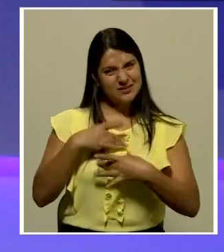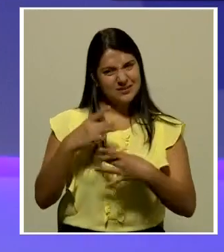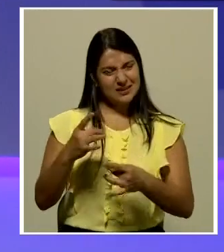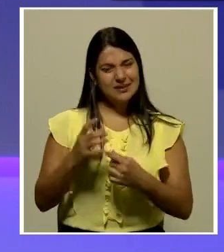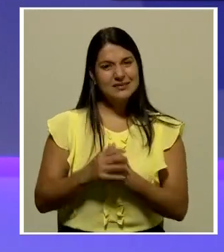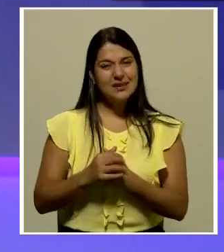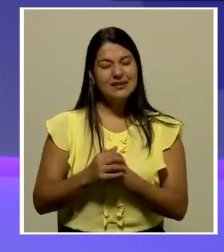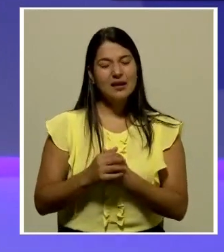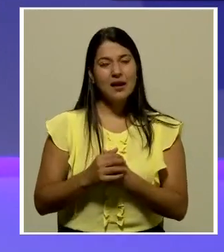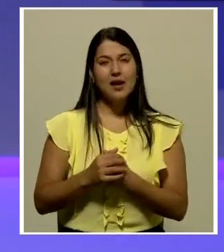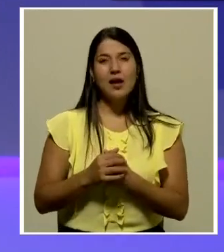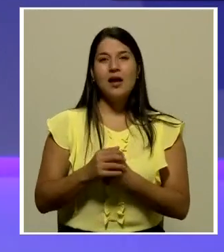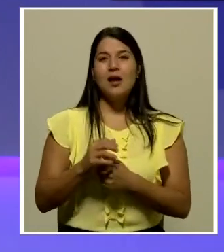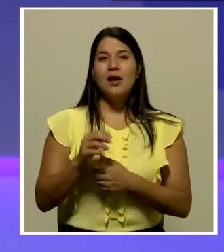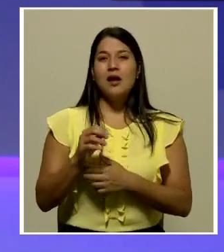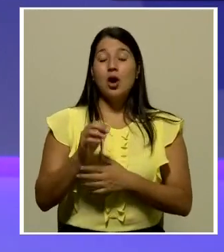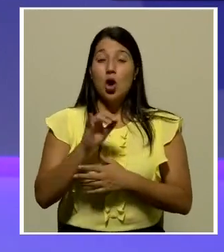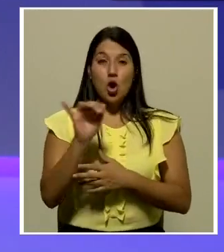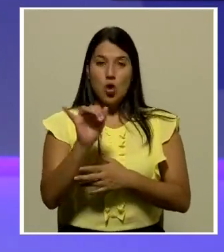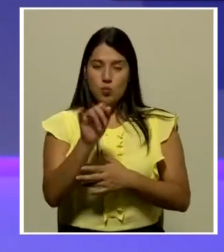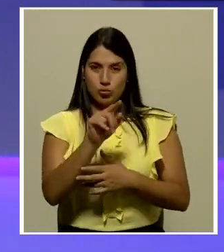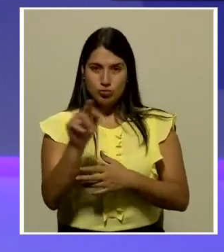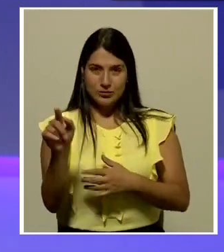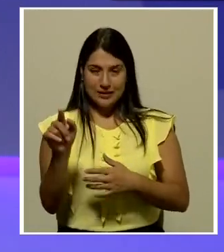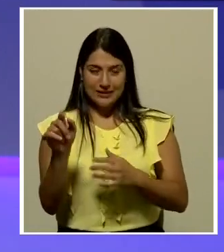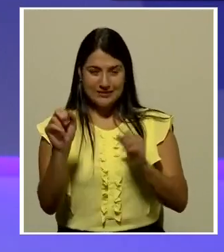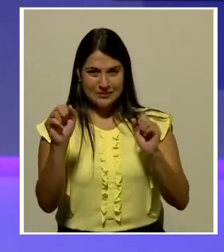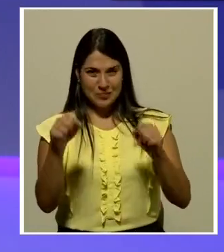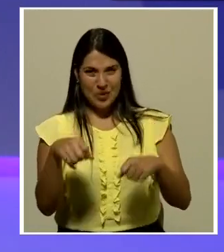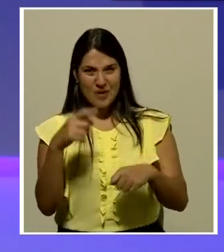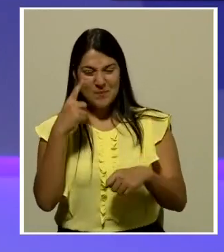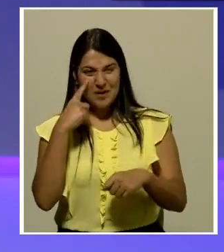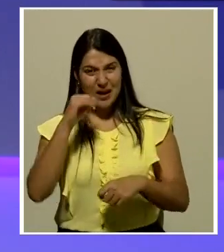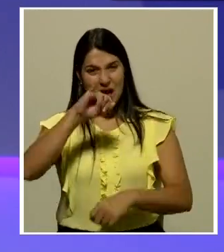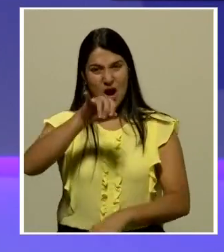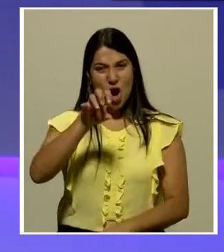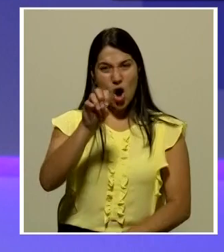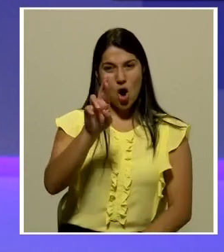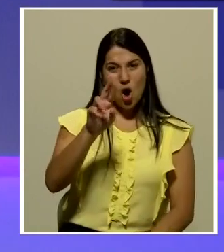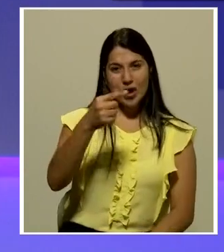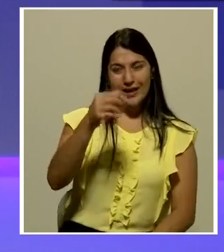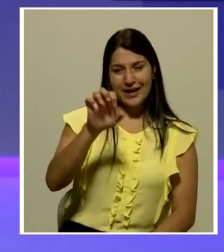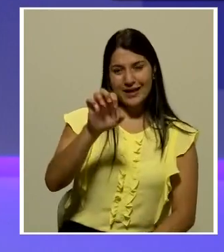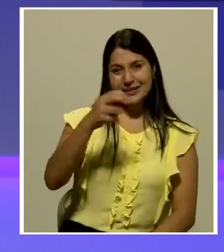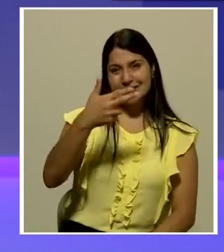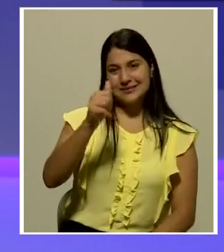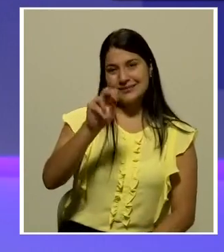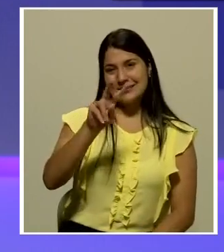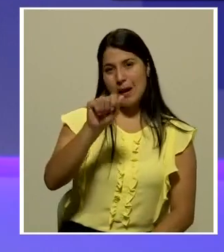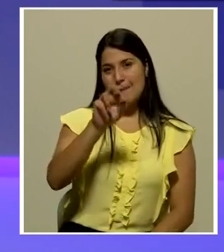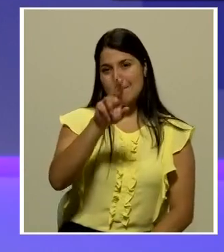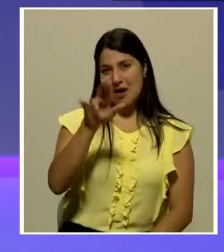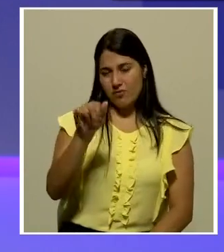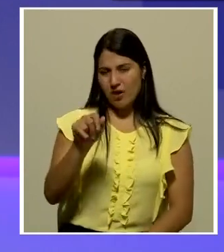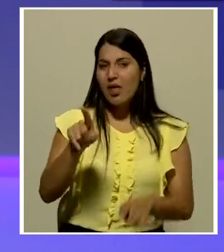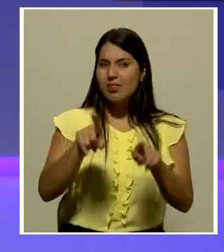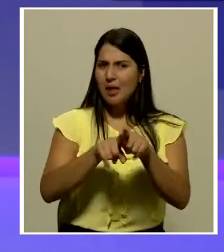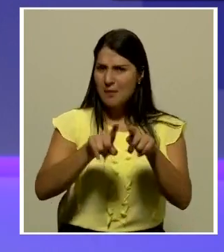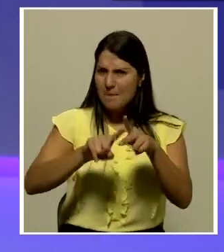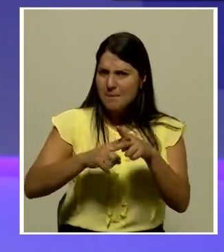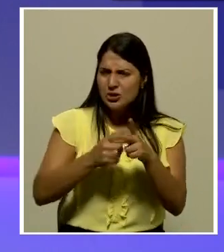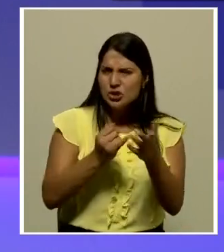ahí como nota al pie, a don Jorge Chavarría se le abrieron también causas penales porque en el pasado